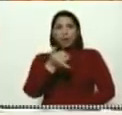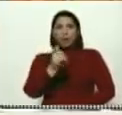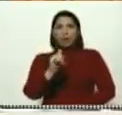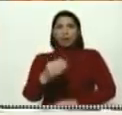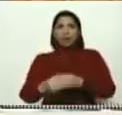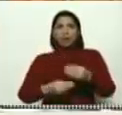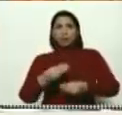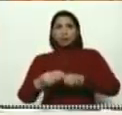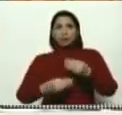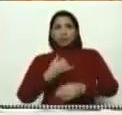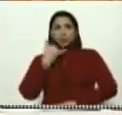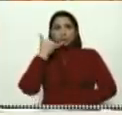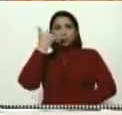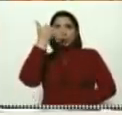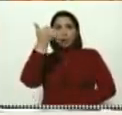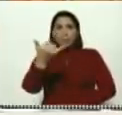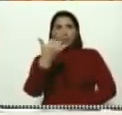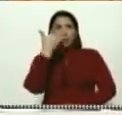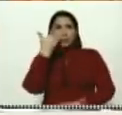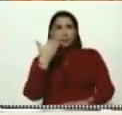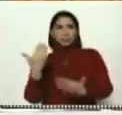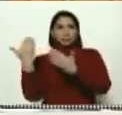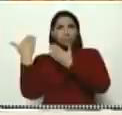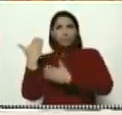llamada. Adelante, presidente.